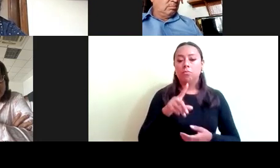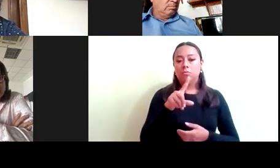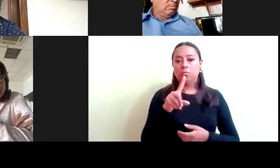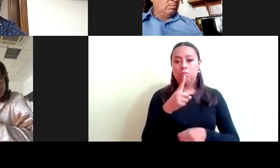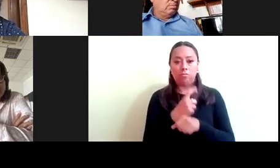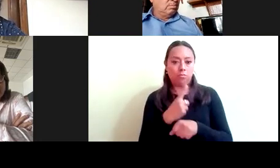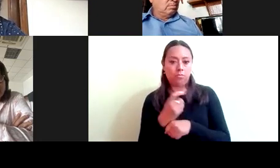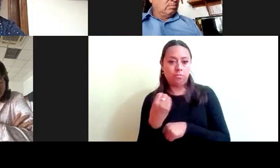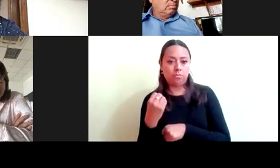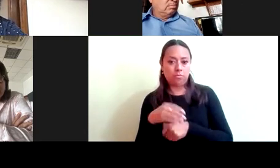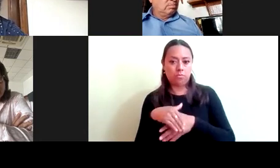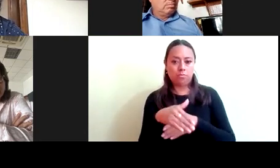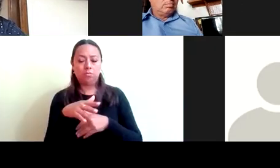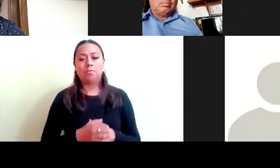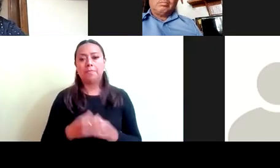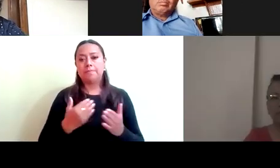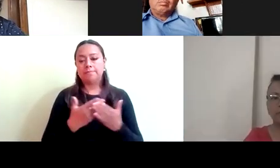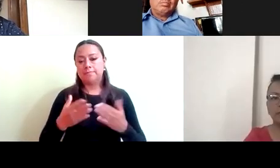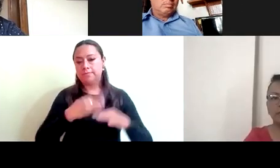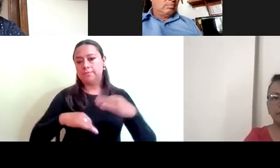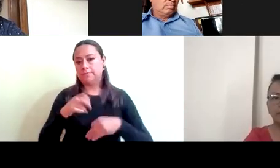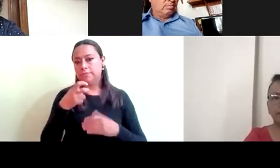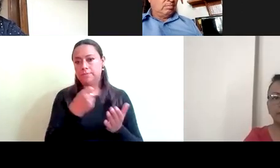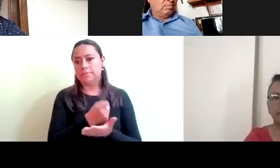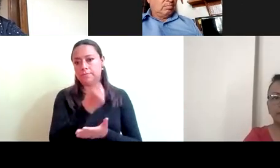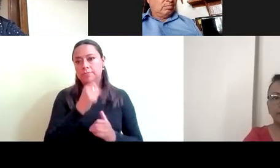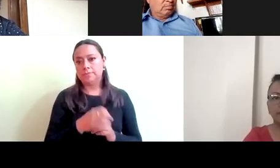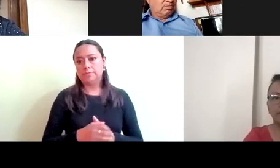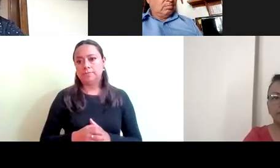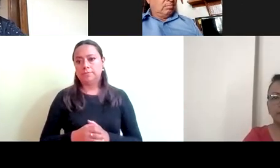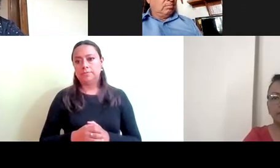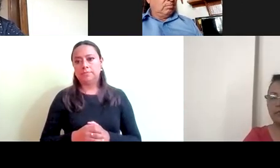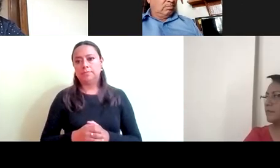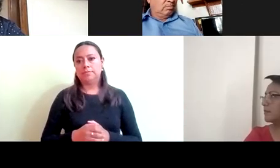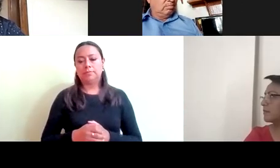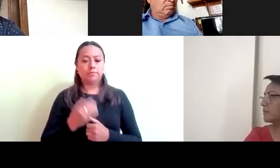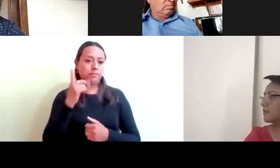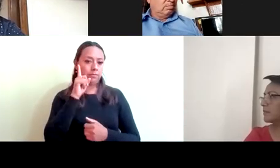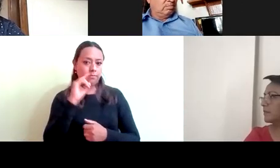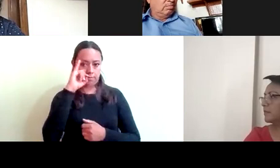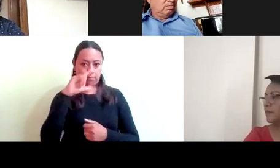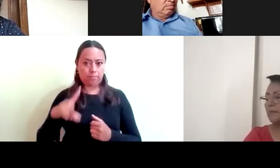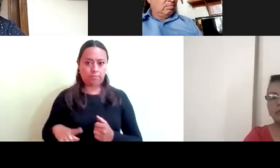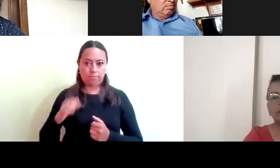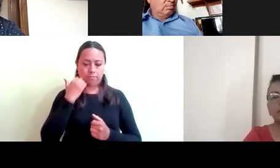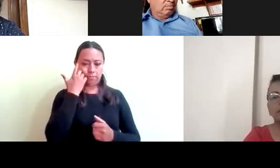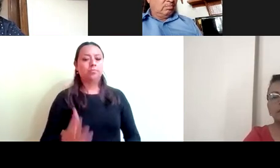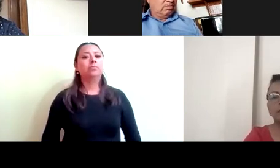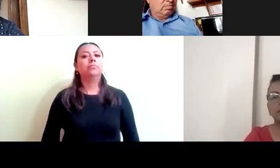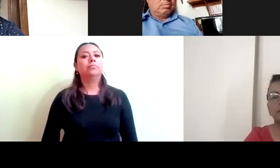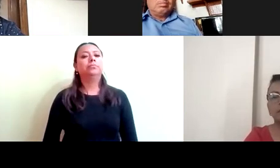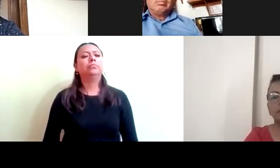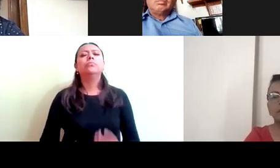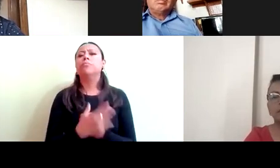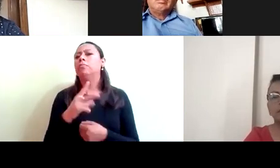lineamientos derivados de esta aprobación que pretende la jefa de gobierno? ¿Por qué no se le